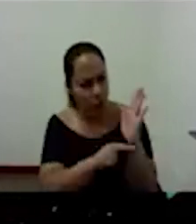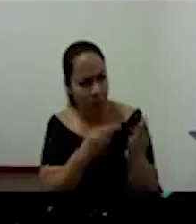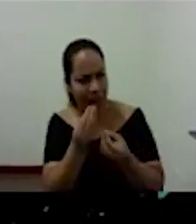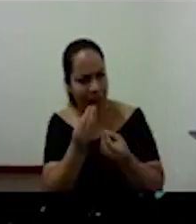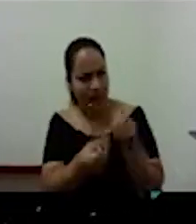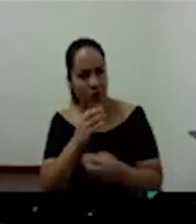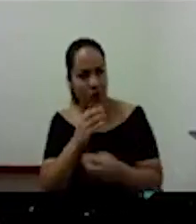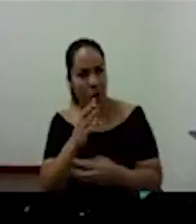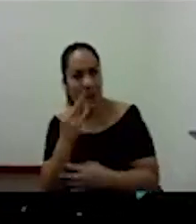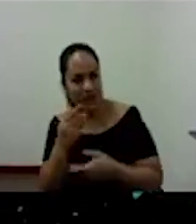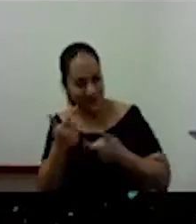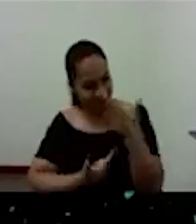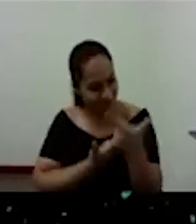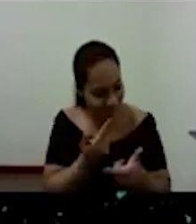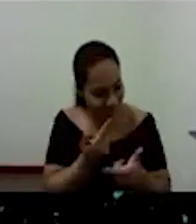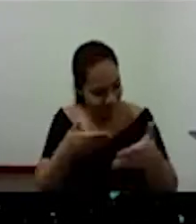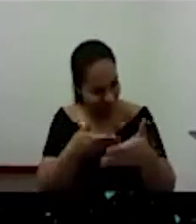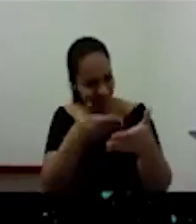Duchamp lucha.